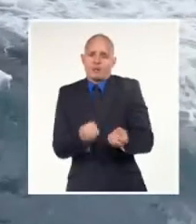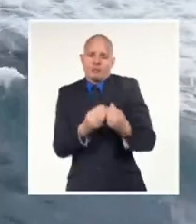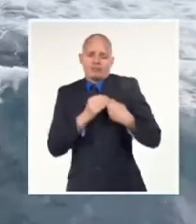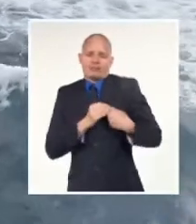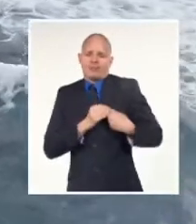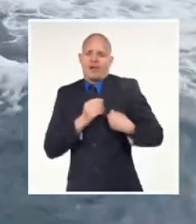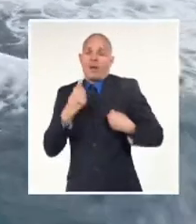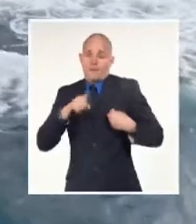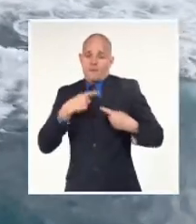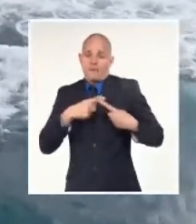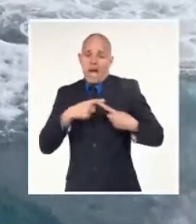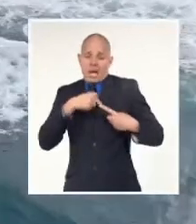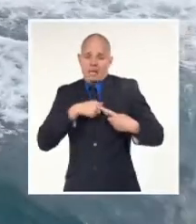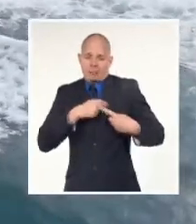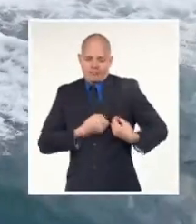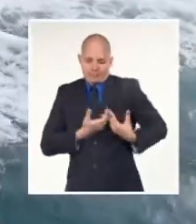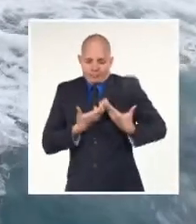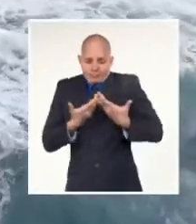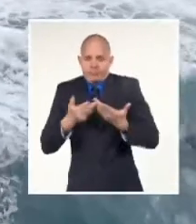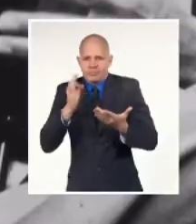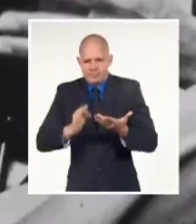tu razón.